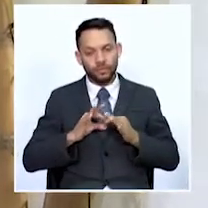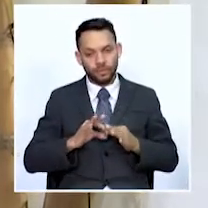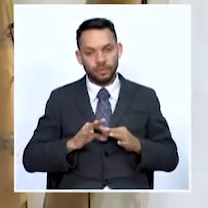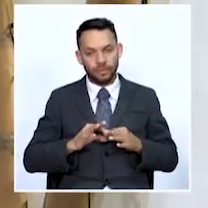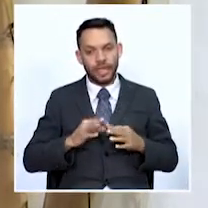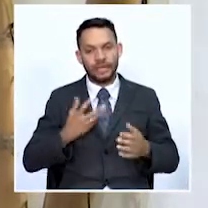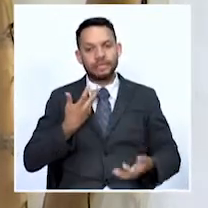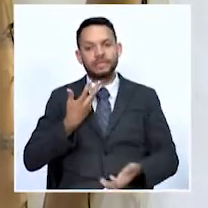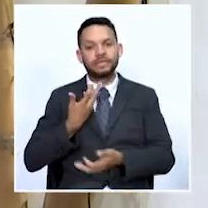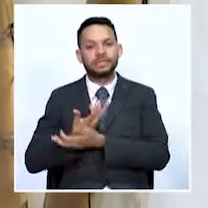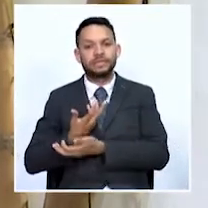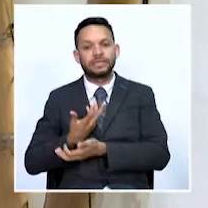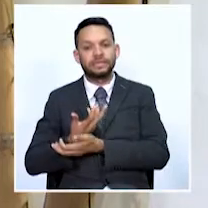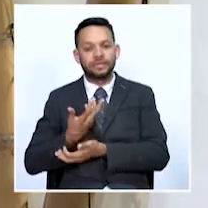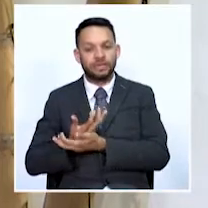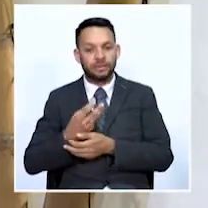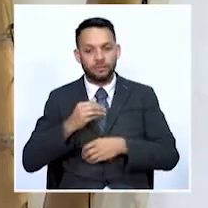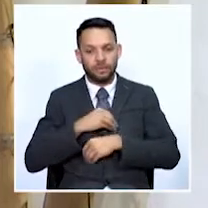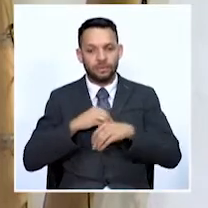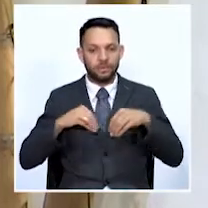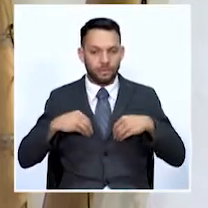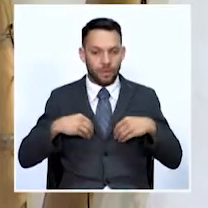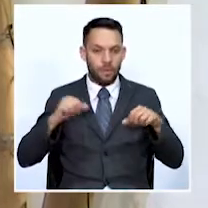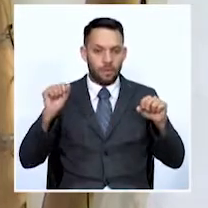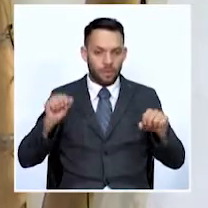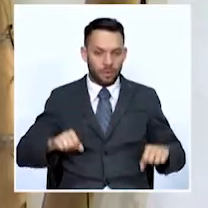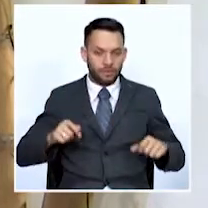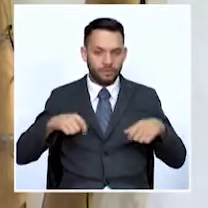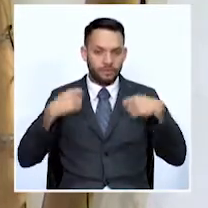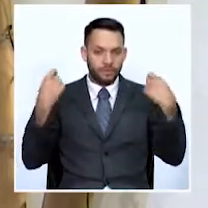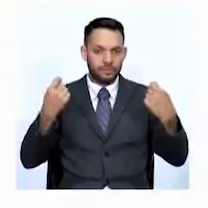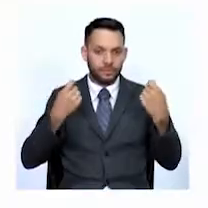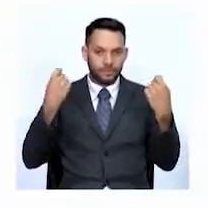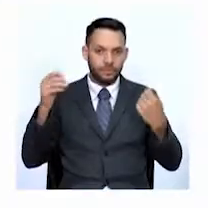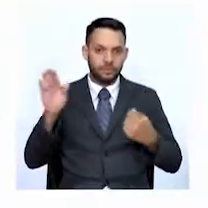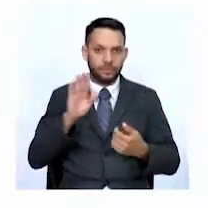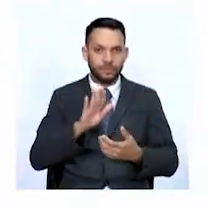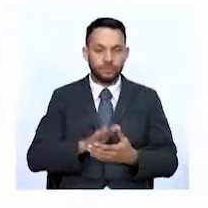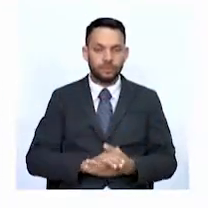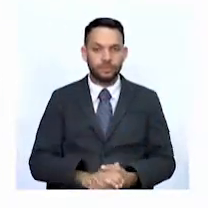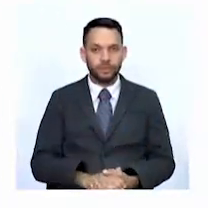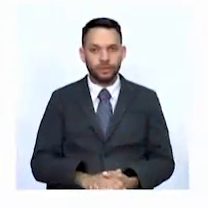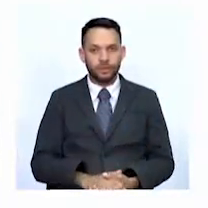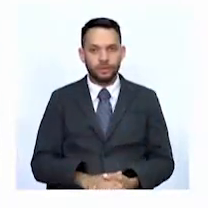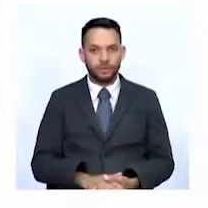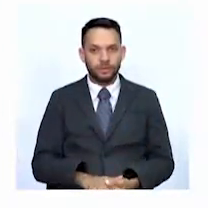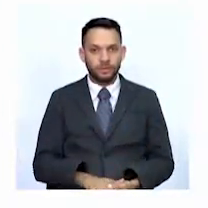o complementarios o mal llamados alternativos. Ya regresamos.